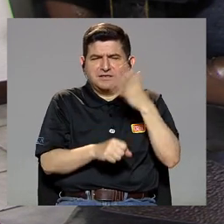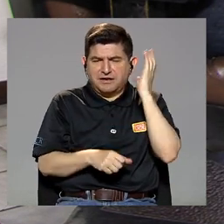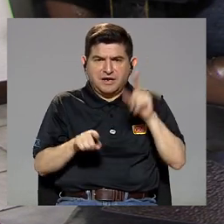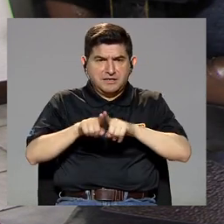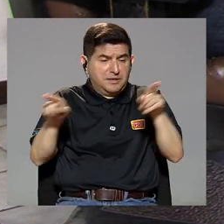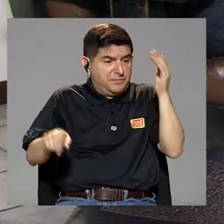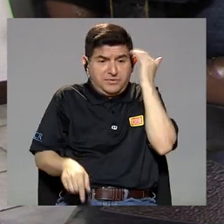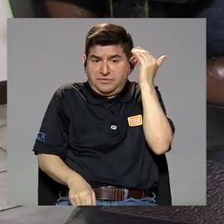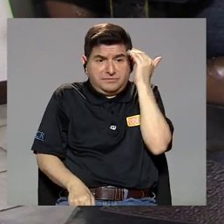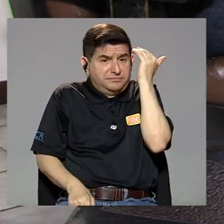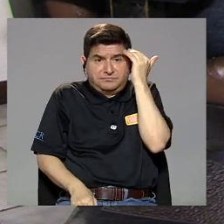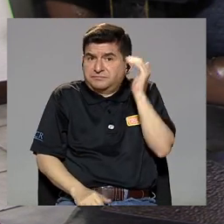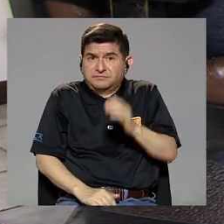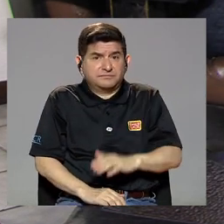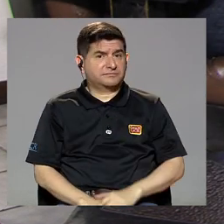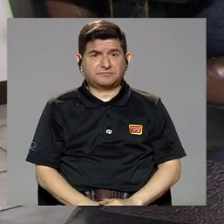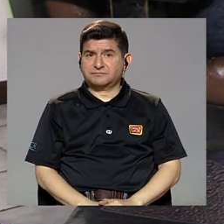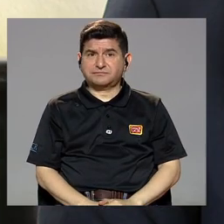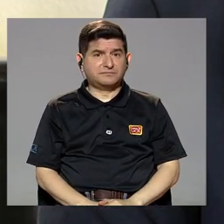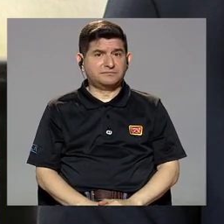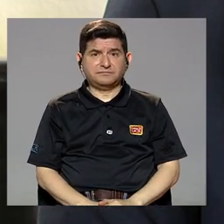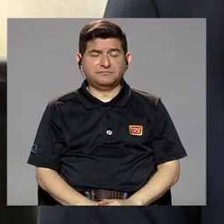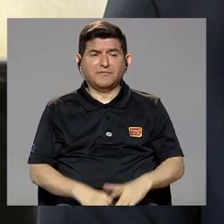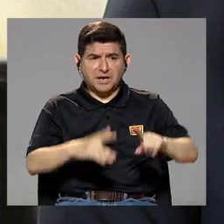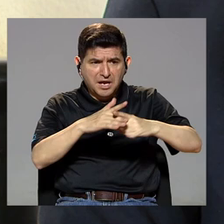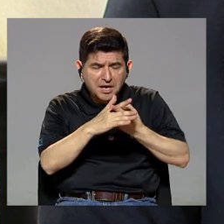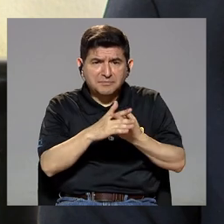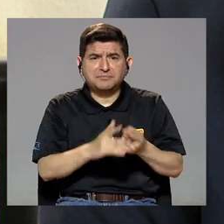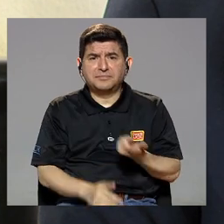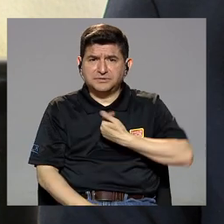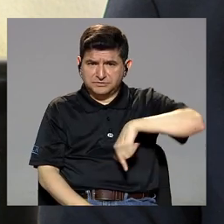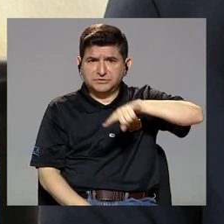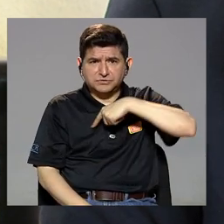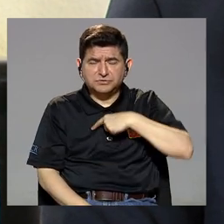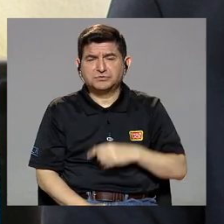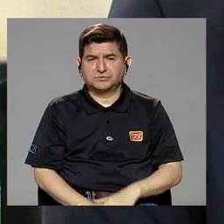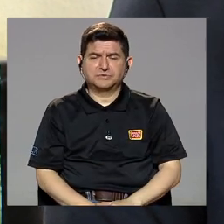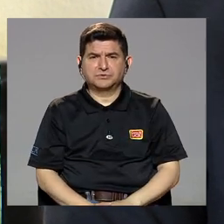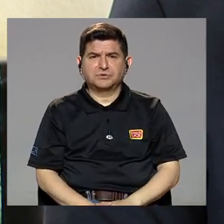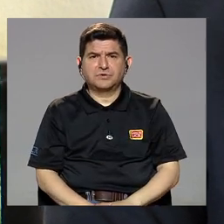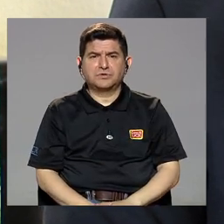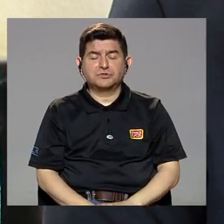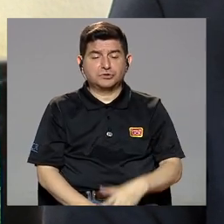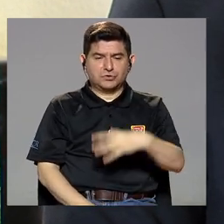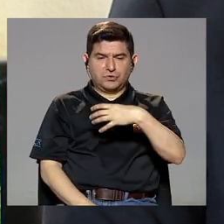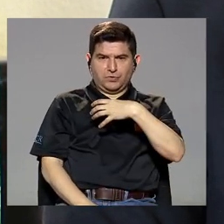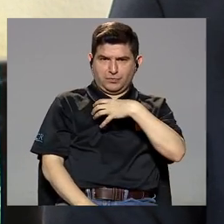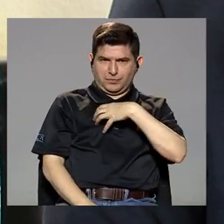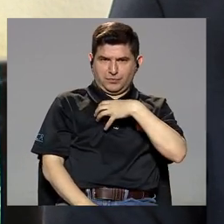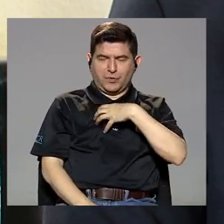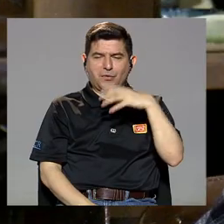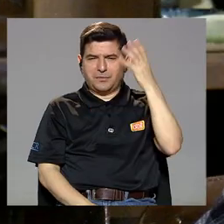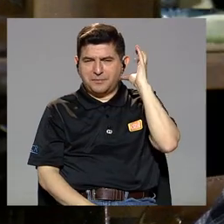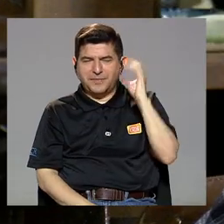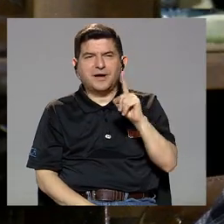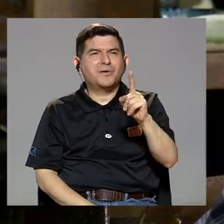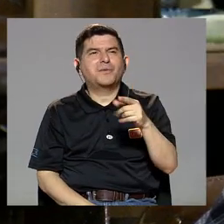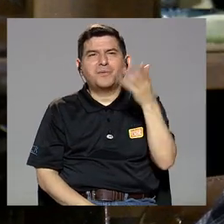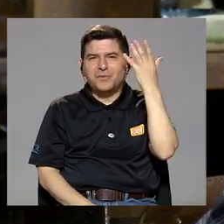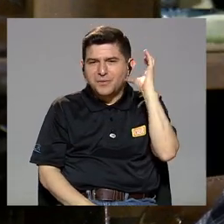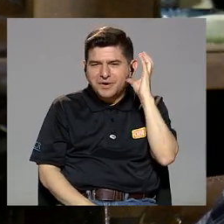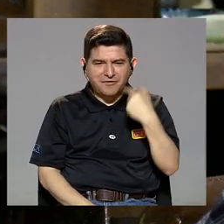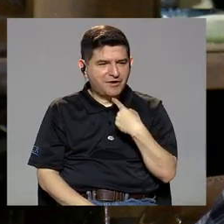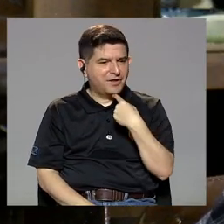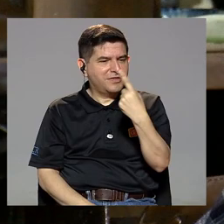sabía nada y le empezamos a hacer nuestra radio que fue una radio yo